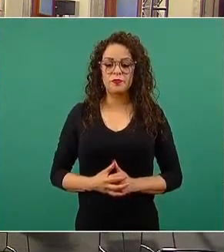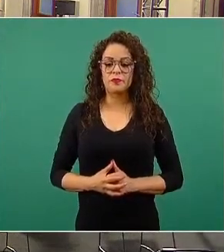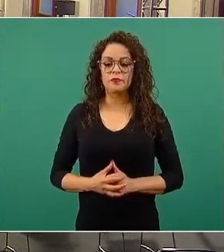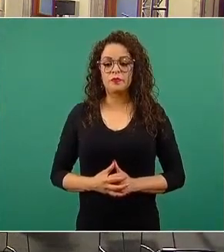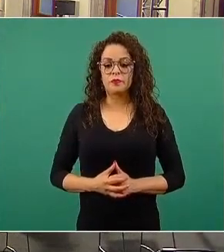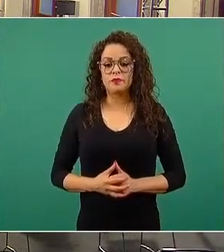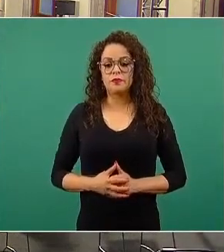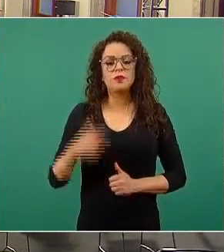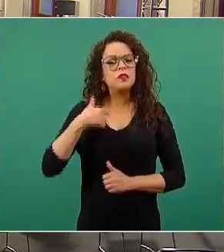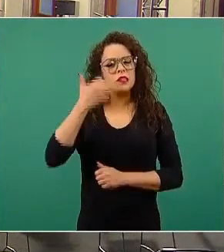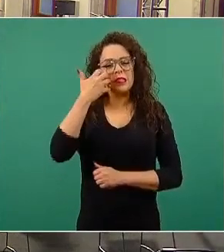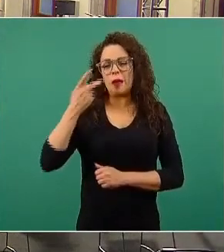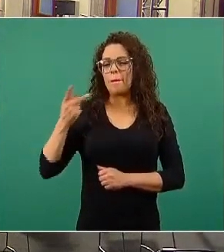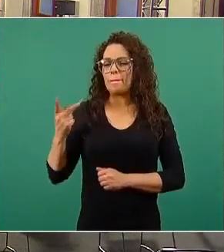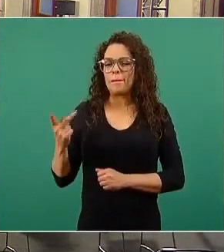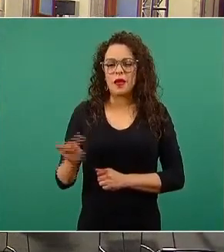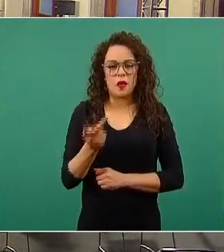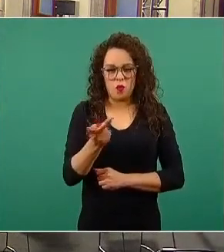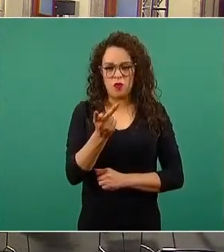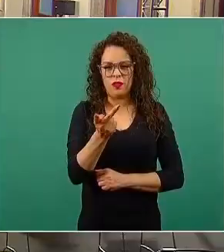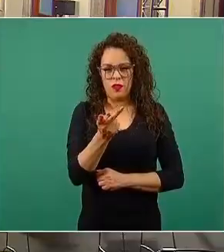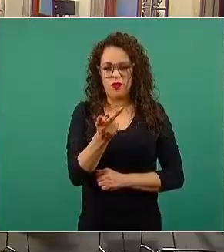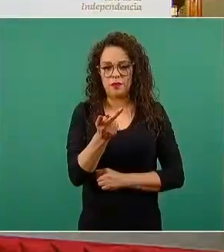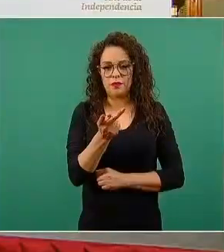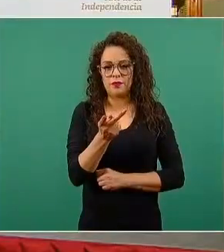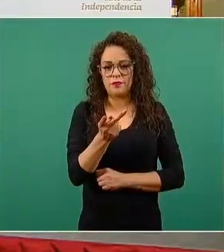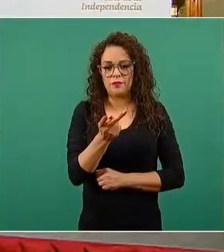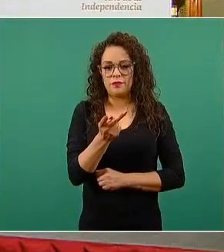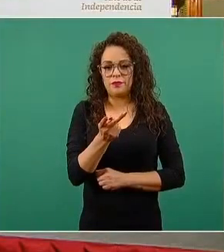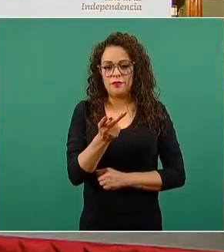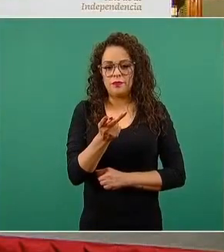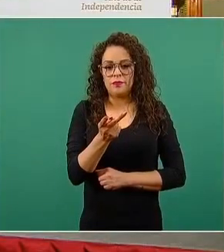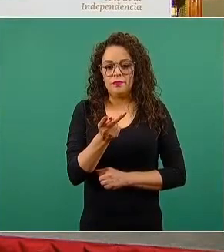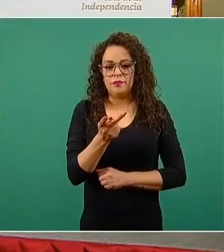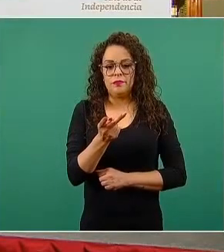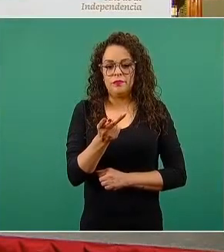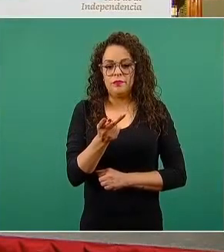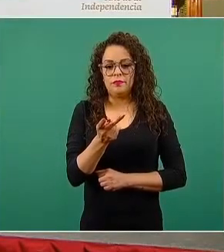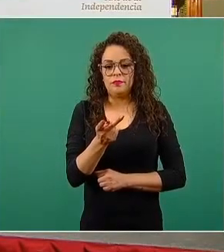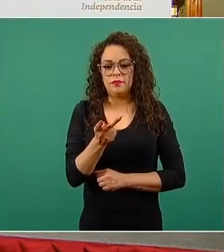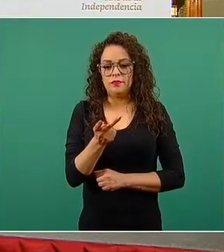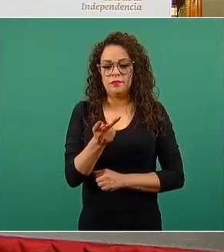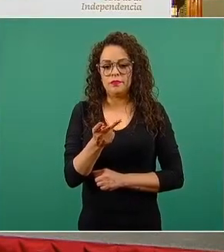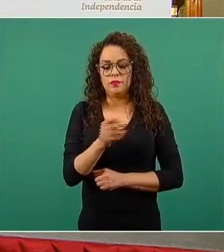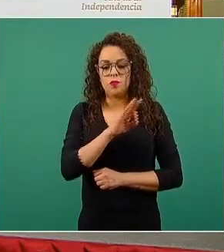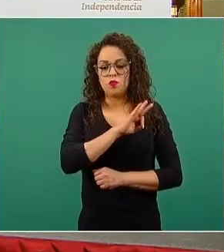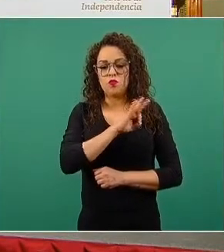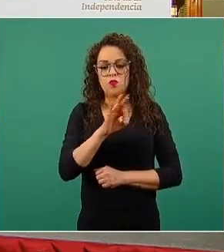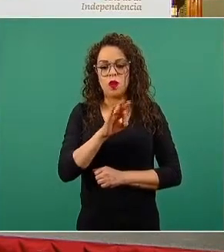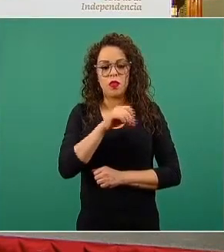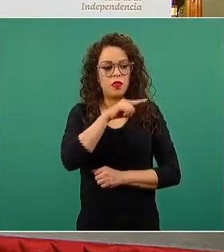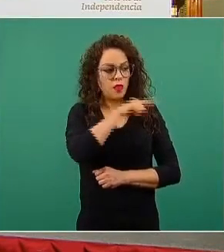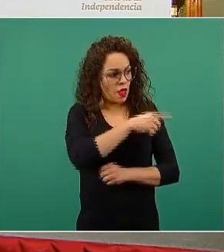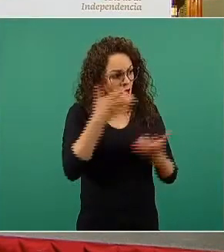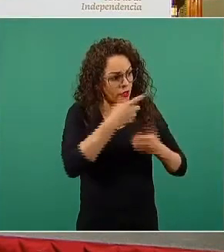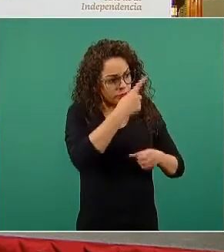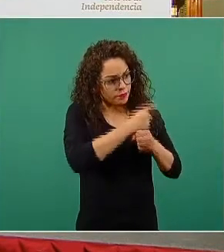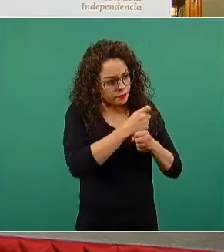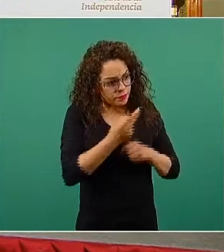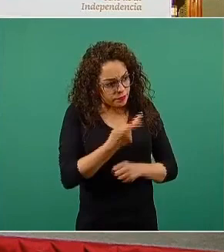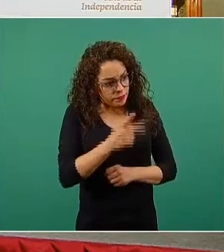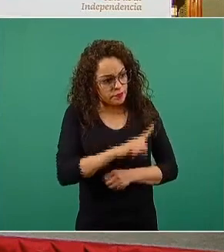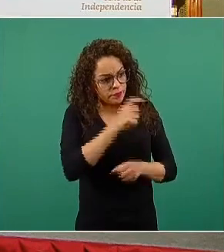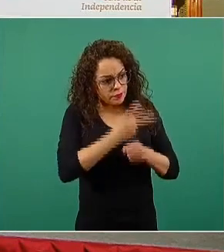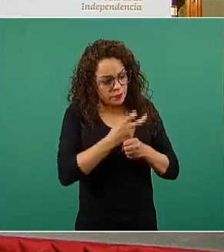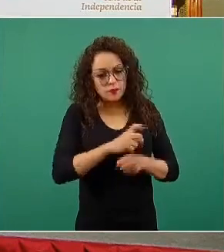Quisiéramos hacerte un par de preguntas. Le pediría a Santa si puede comentar sobre la primera y yo la segunda, y luego